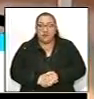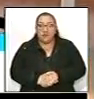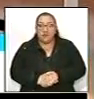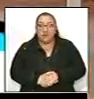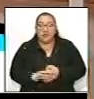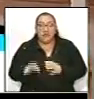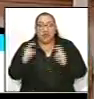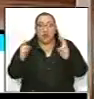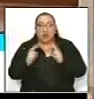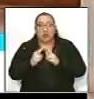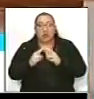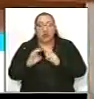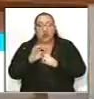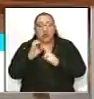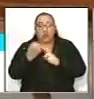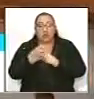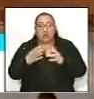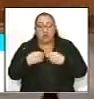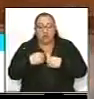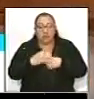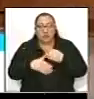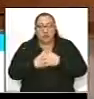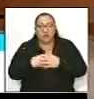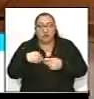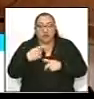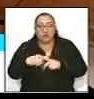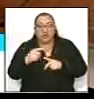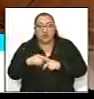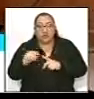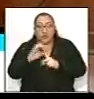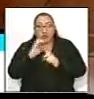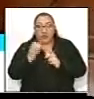y reconocimiento de nuestras, de nuestra diversidad,